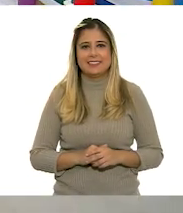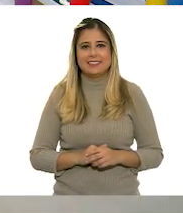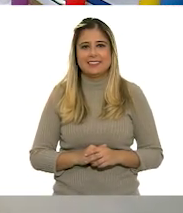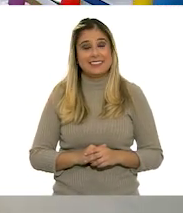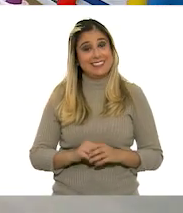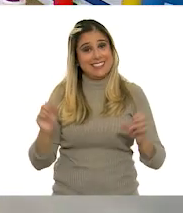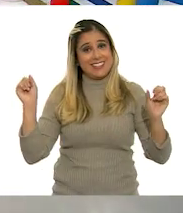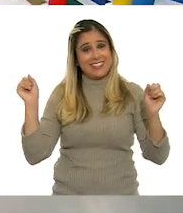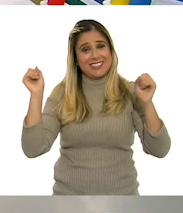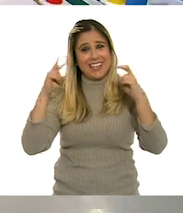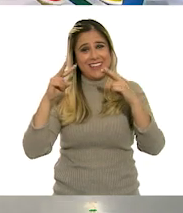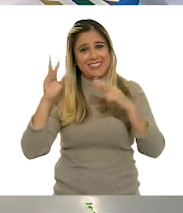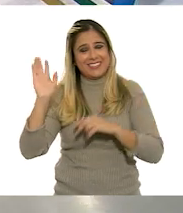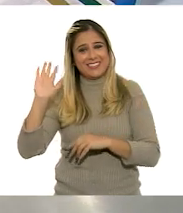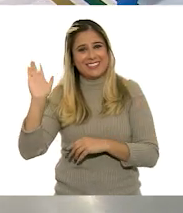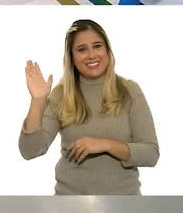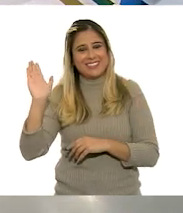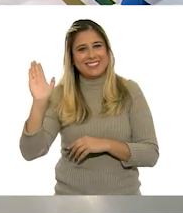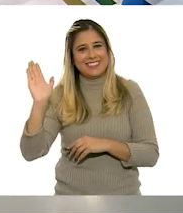¡Nos vemos!